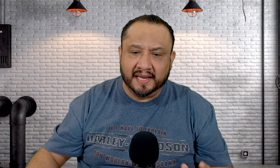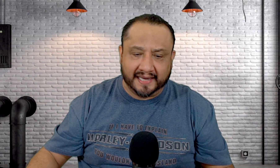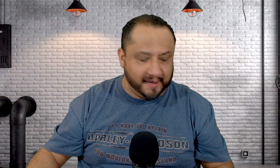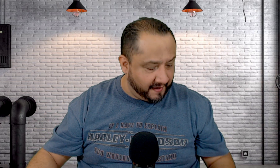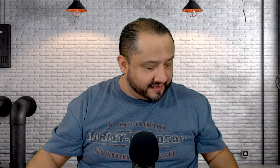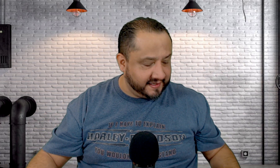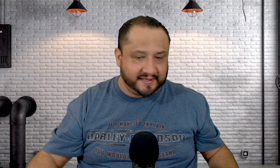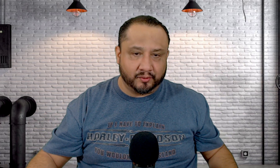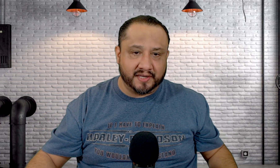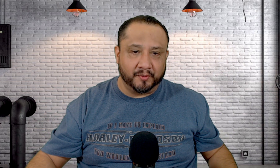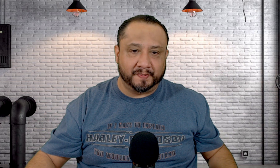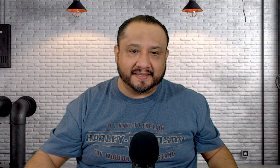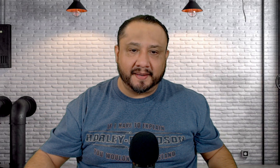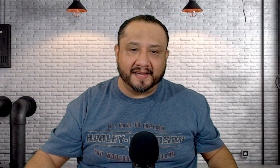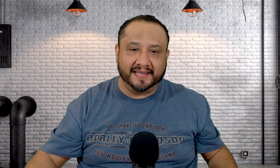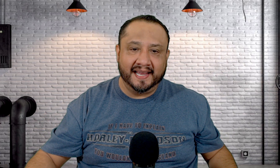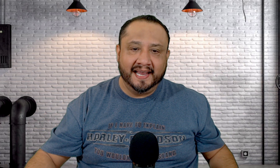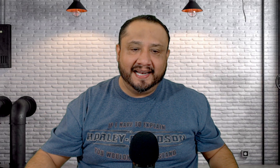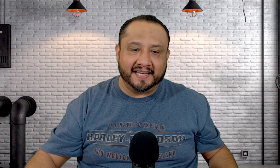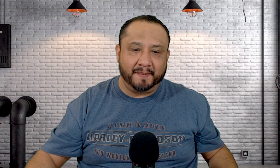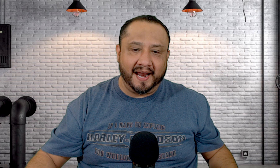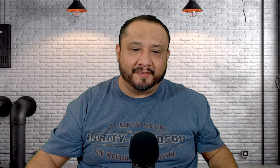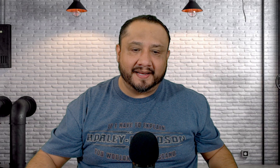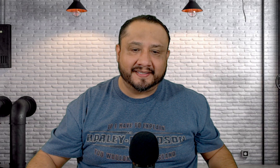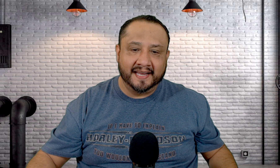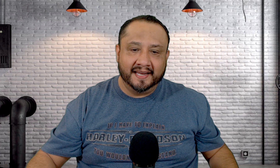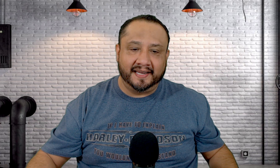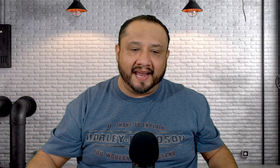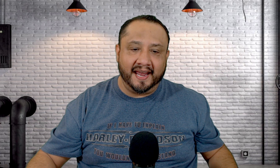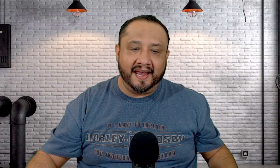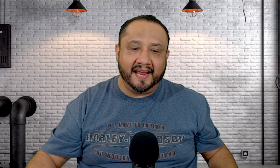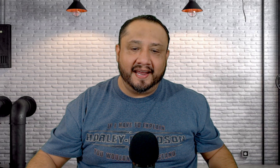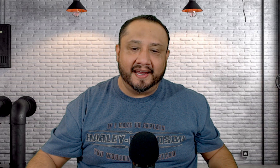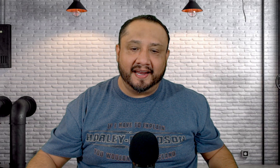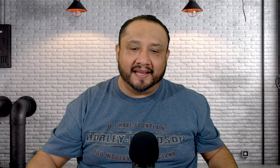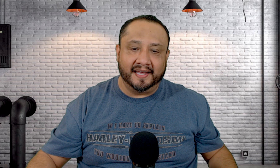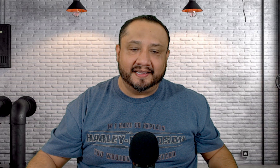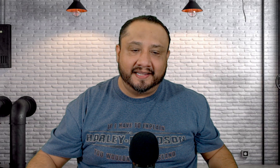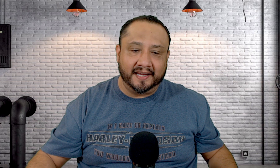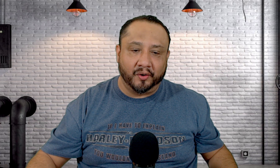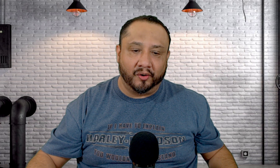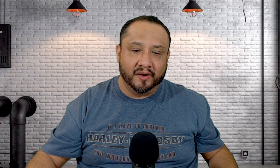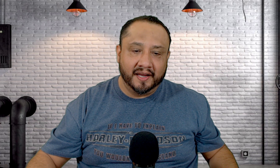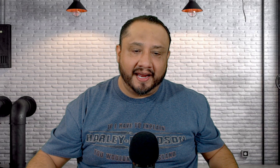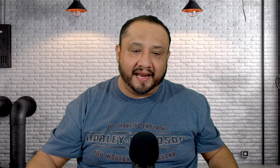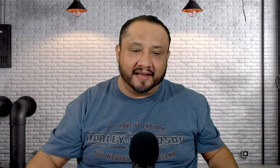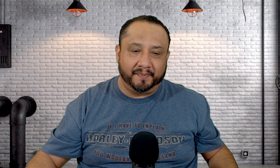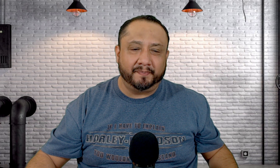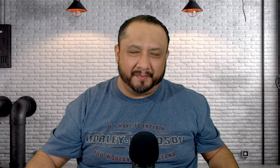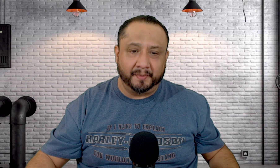mucho. ¿Qué le parece si escuchamos precisamente las palabras que dijo